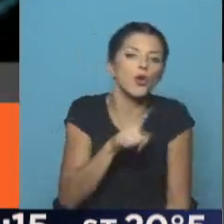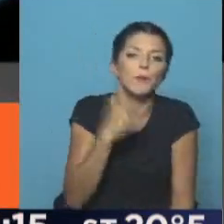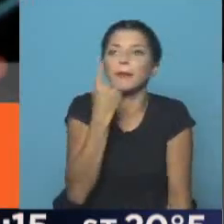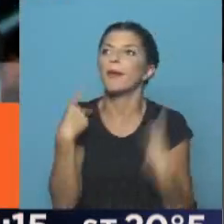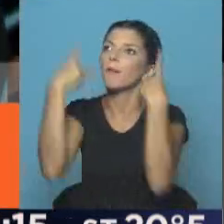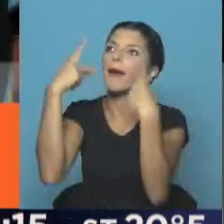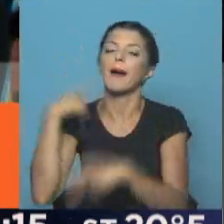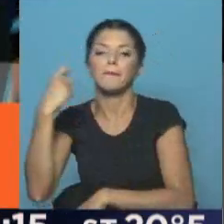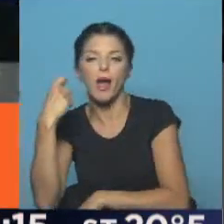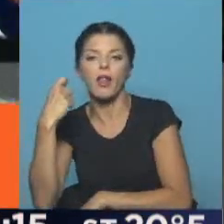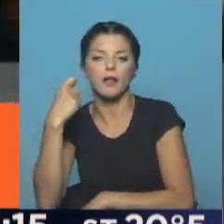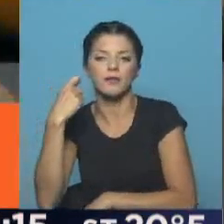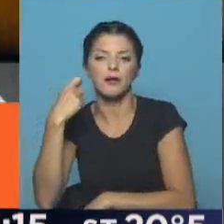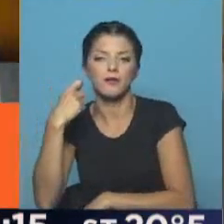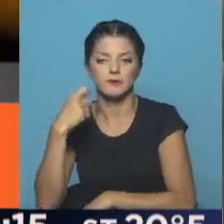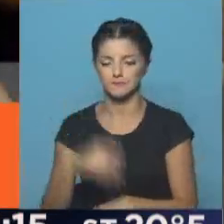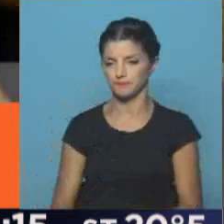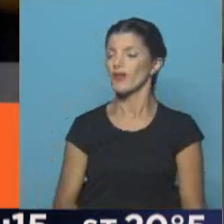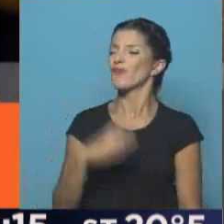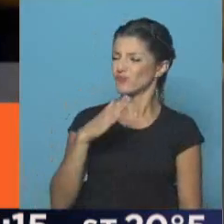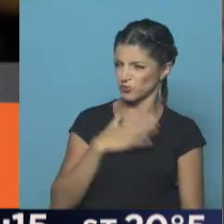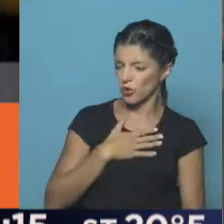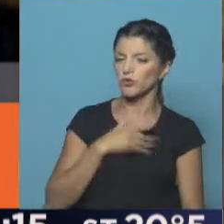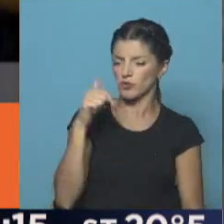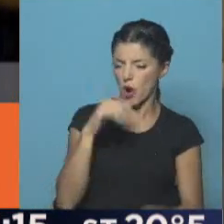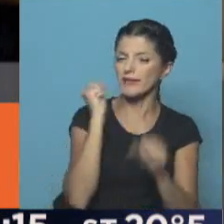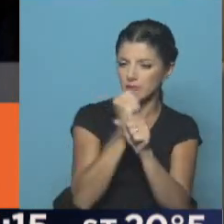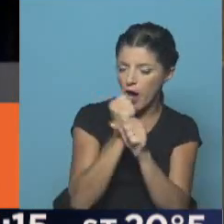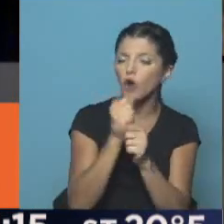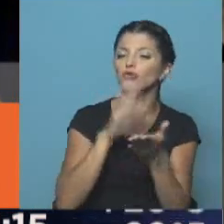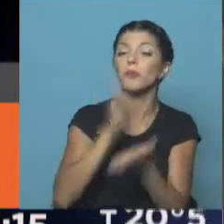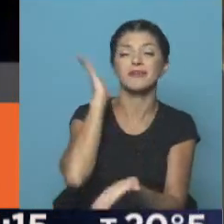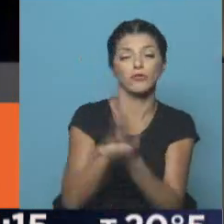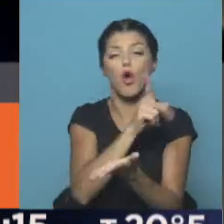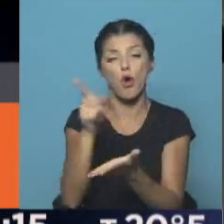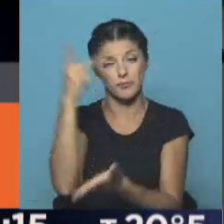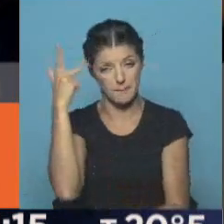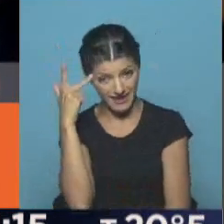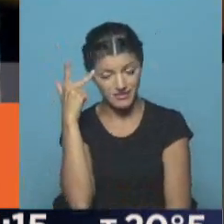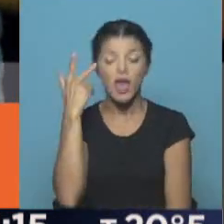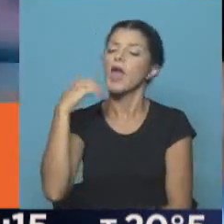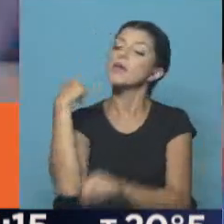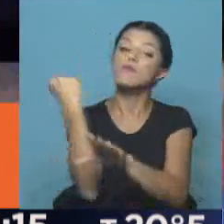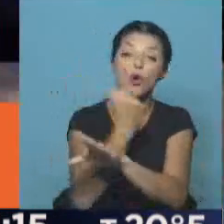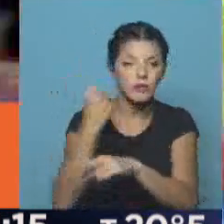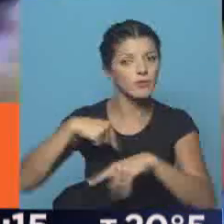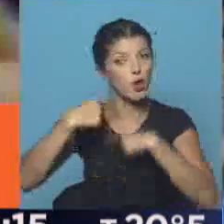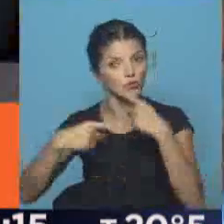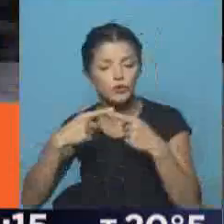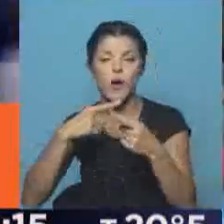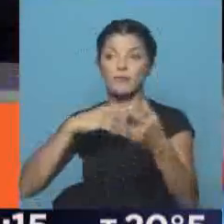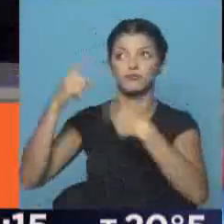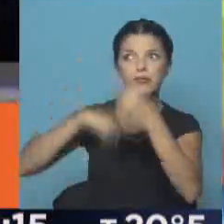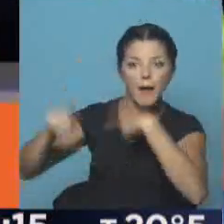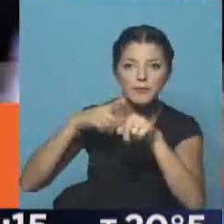hablar con los jugadores y después tomar la decisión. Estamos trabajando con la sanción de Messi. Es importante continuar con todas las actividades administrativas y políticas que